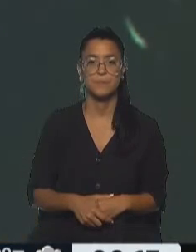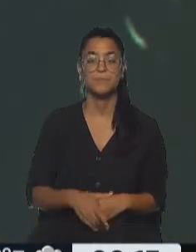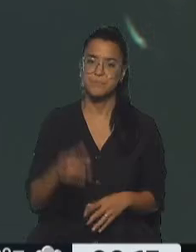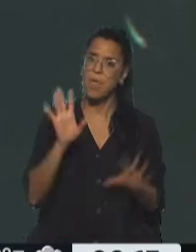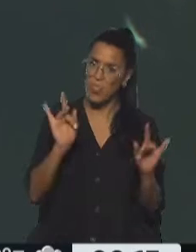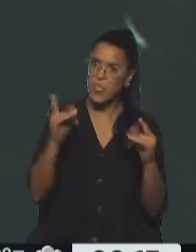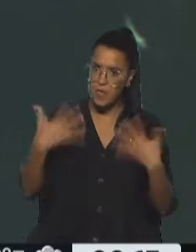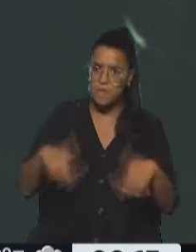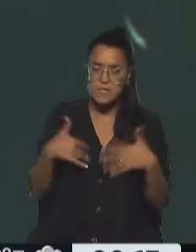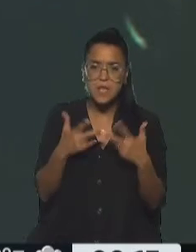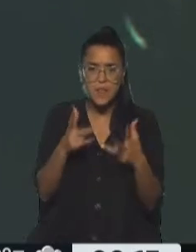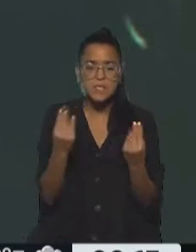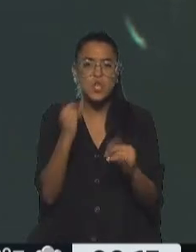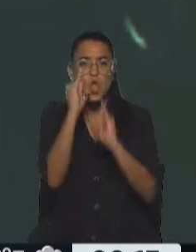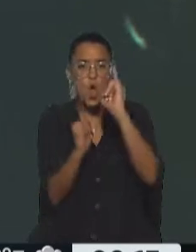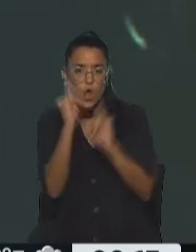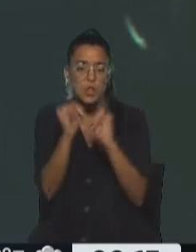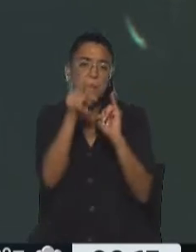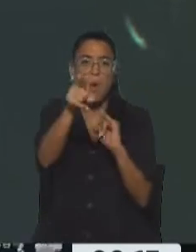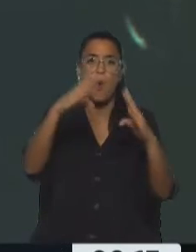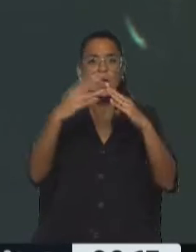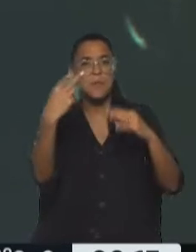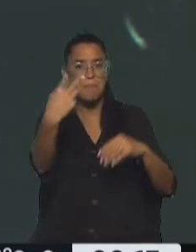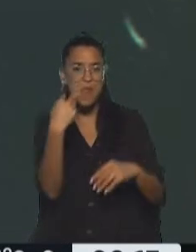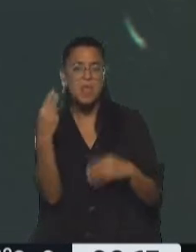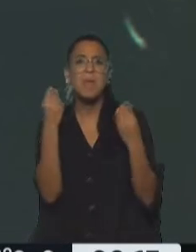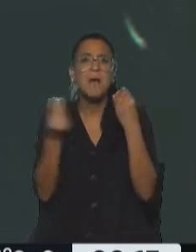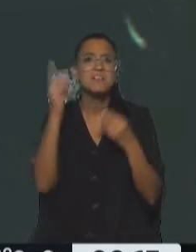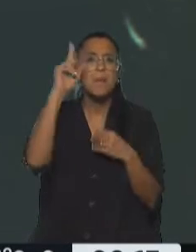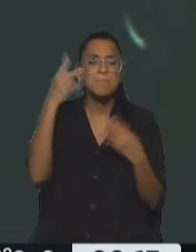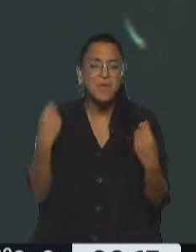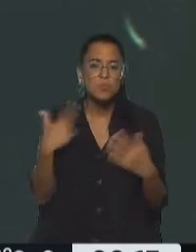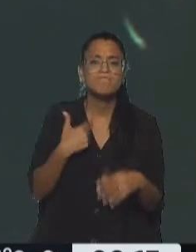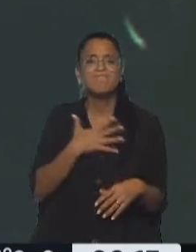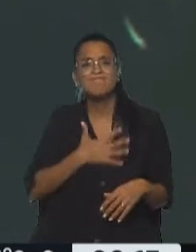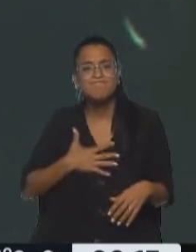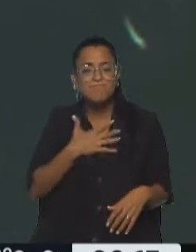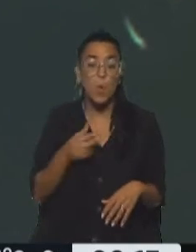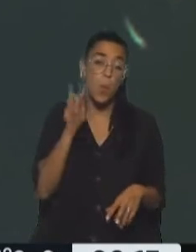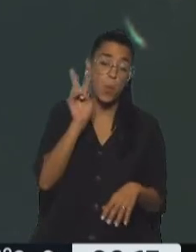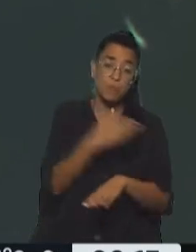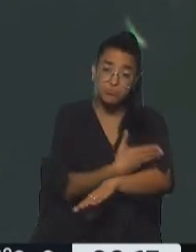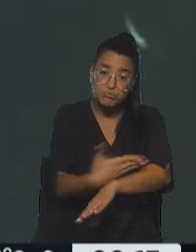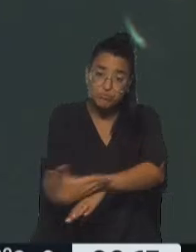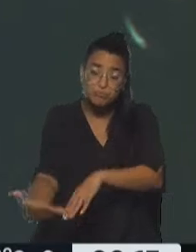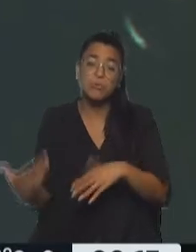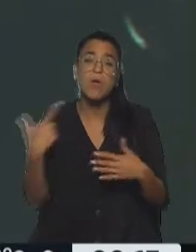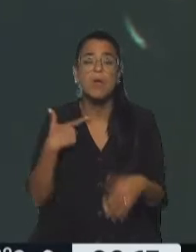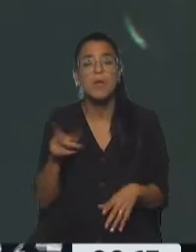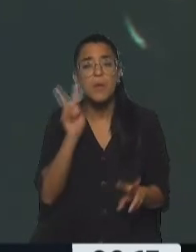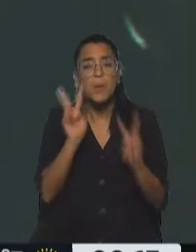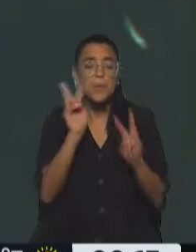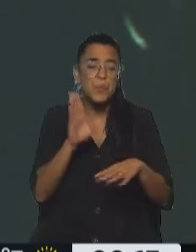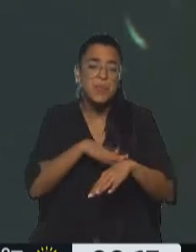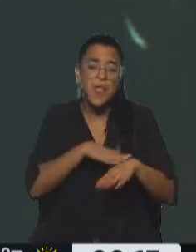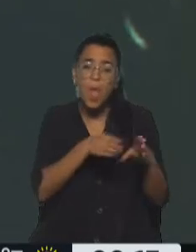Qué difícil poder definirte y contarte, para vos que estás en casa, qué está pasando en Perú, ¿no? Daría la sensación después de ver el informe y de escuchar y de hacer una